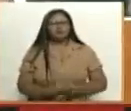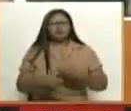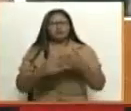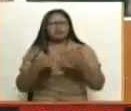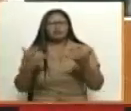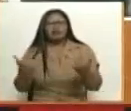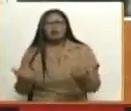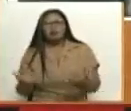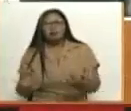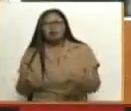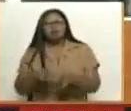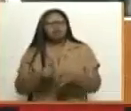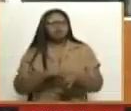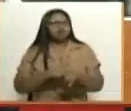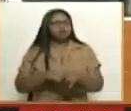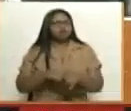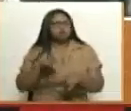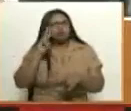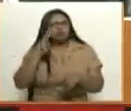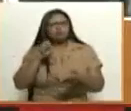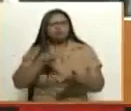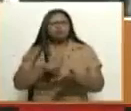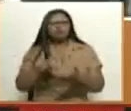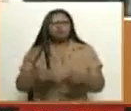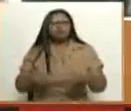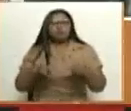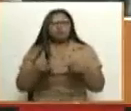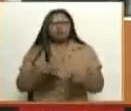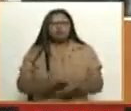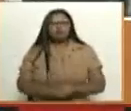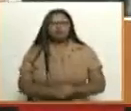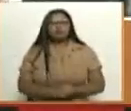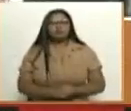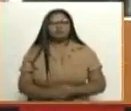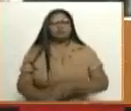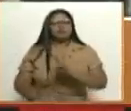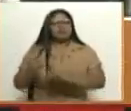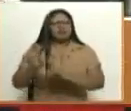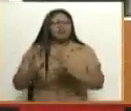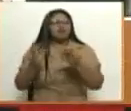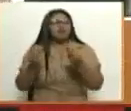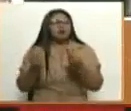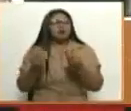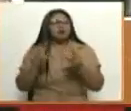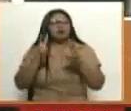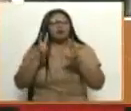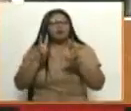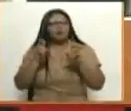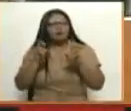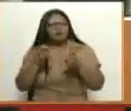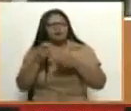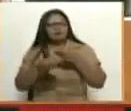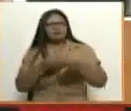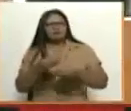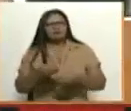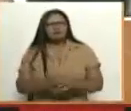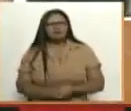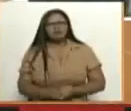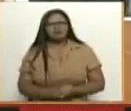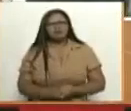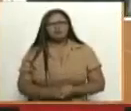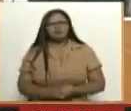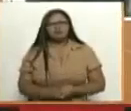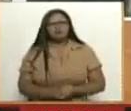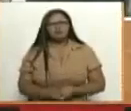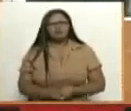o hasta hace muy poco, parte de nuestro petróleo nosotros lo refinábamos en refinerías nuestras en Estados Unidos, que fue precisamente el golpe que nos